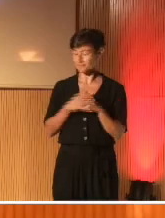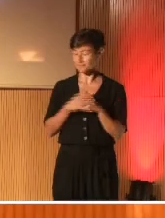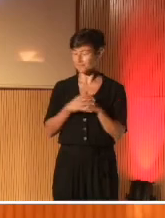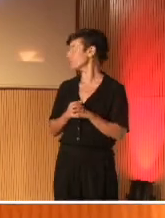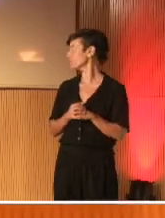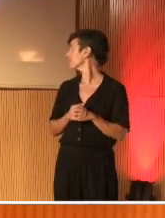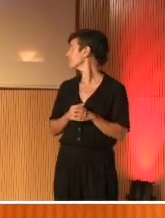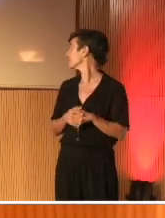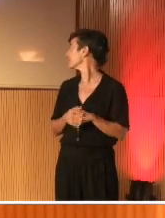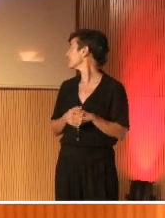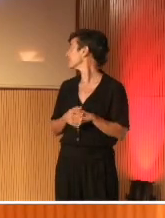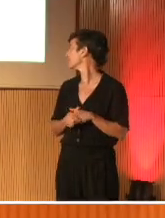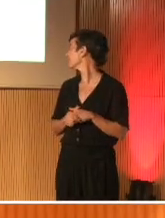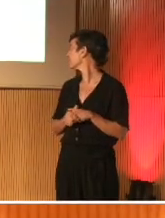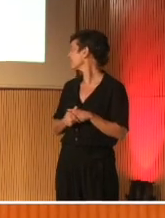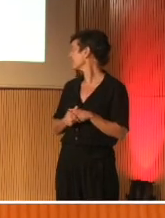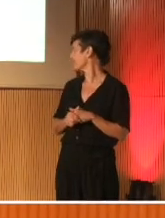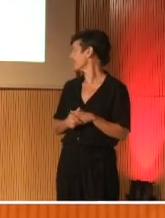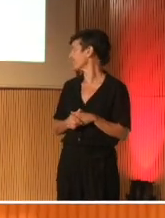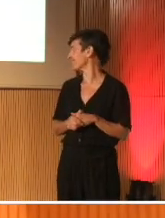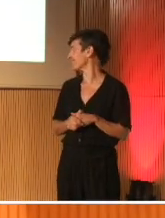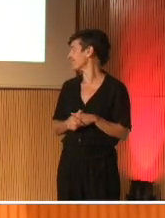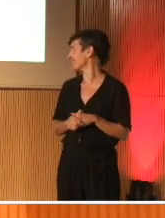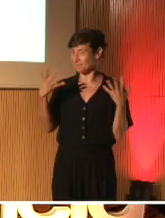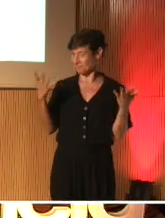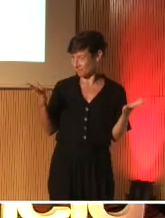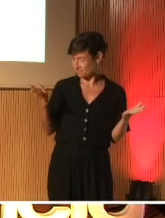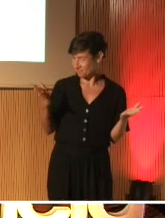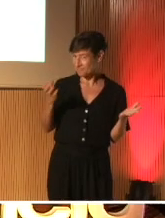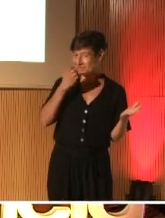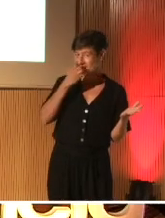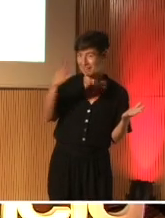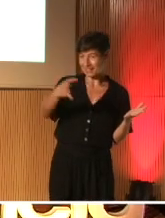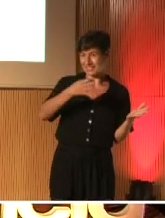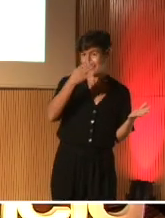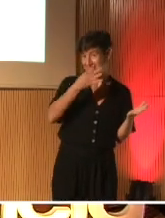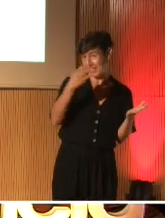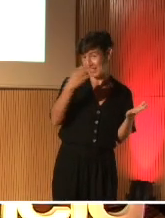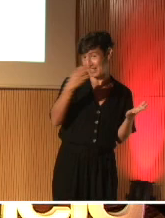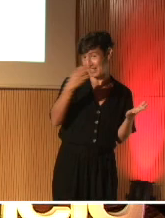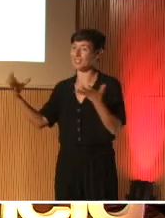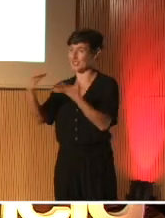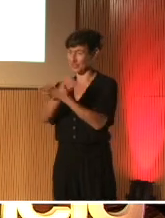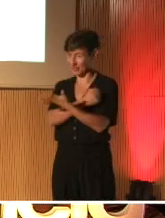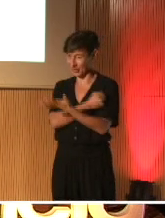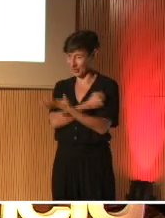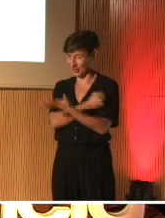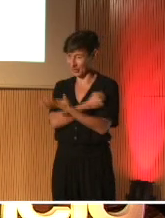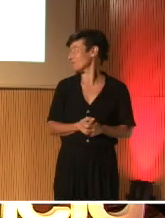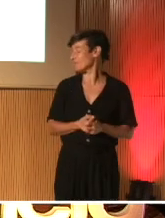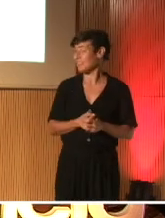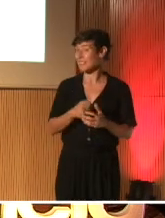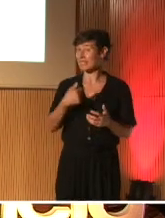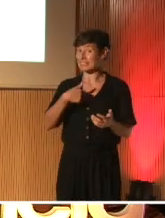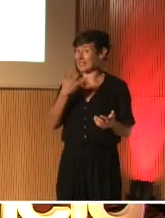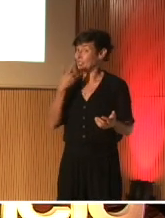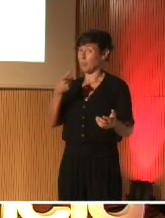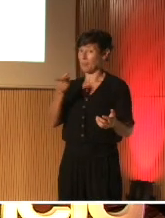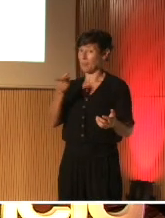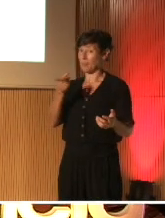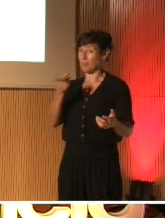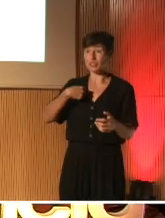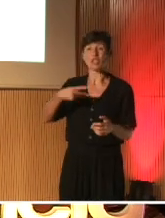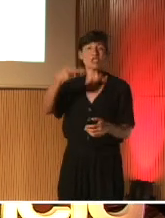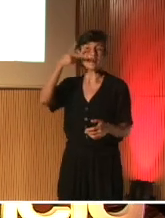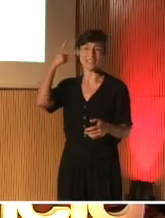y dice bueno buenas tardes a todos a todas ya todos para que conozcan las axis así está bien